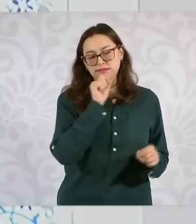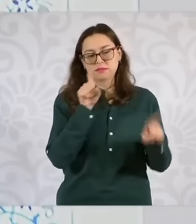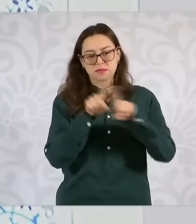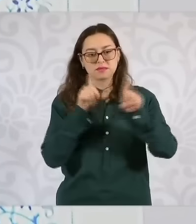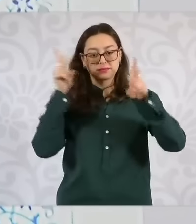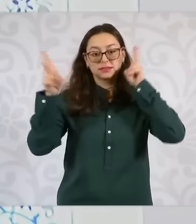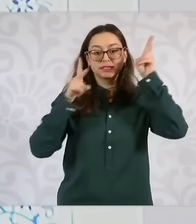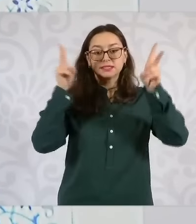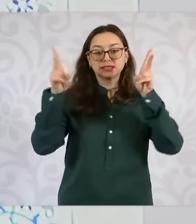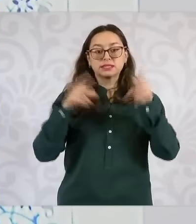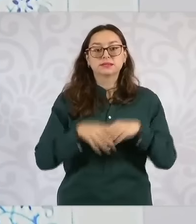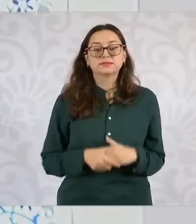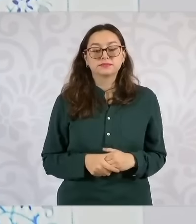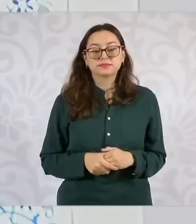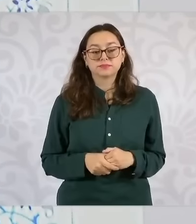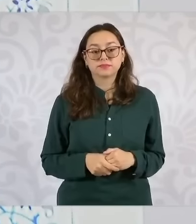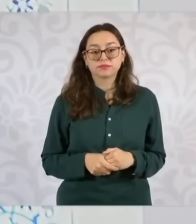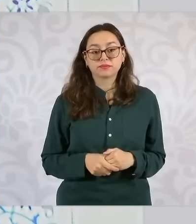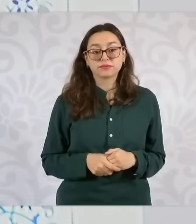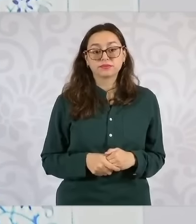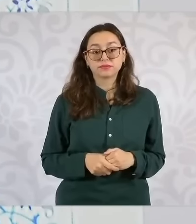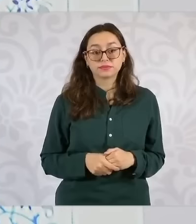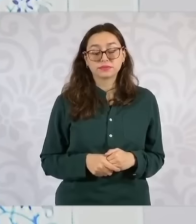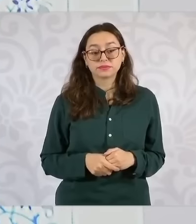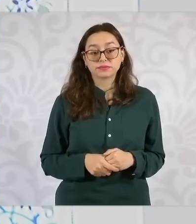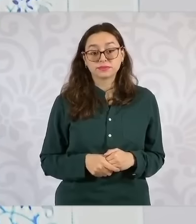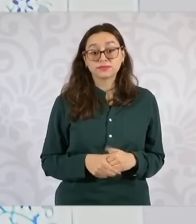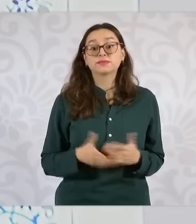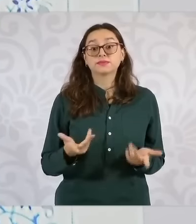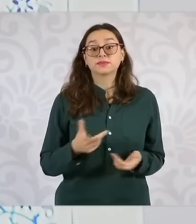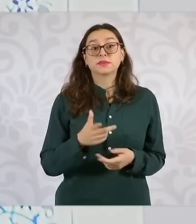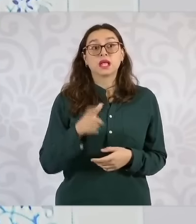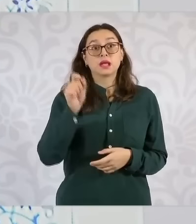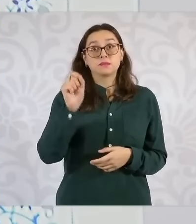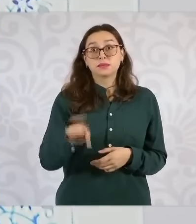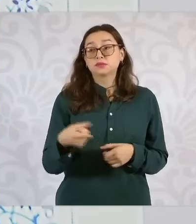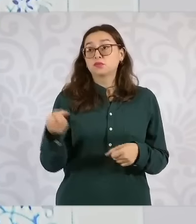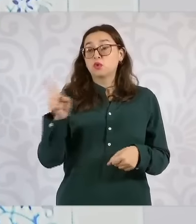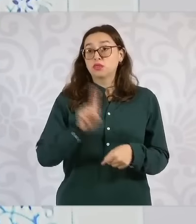Y de ahí ese